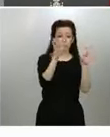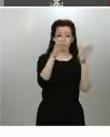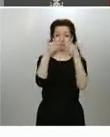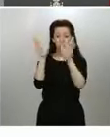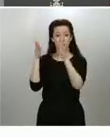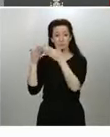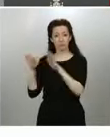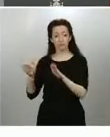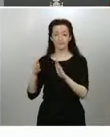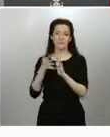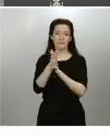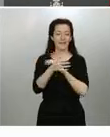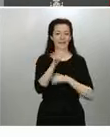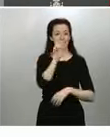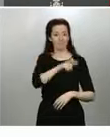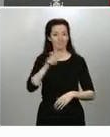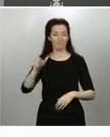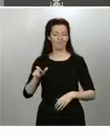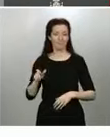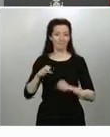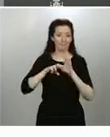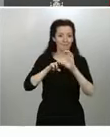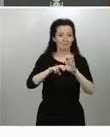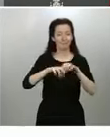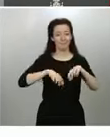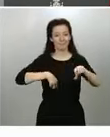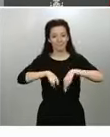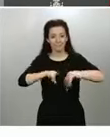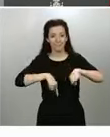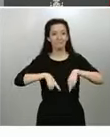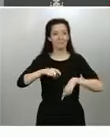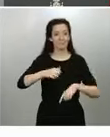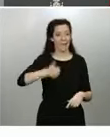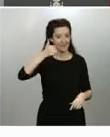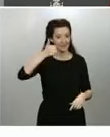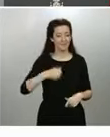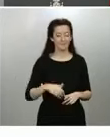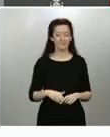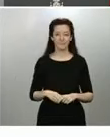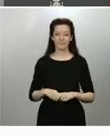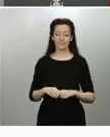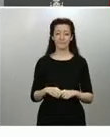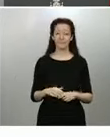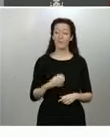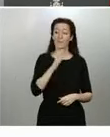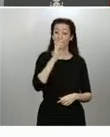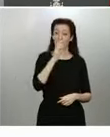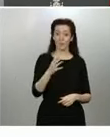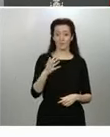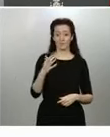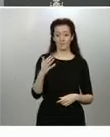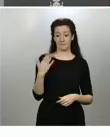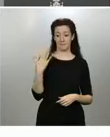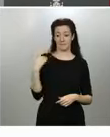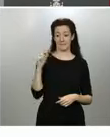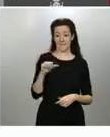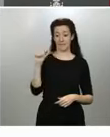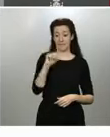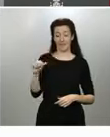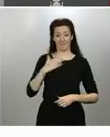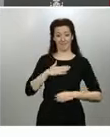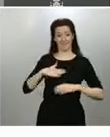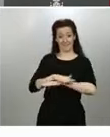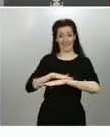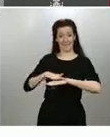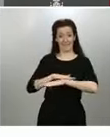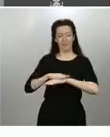movilidad por este motivo en el ministerio llevamos semanas trabajando en la redefinición de un sistema de transporte seguro y